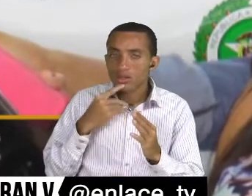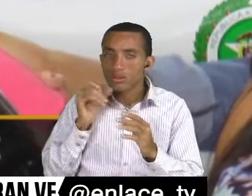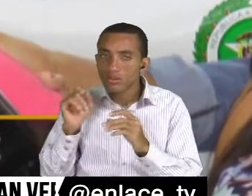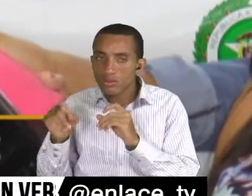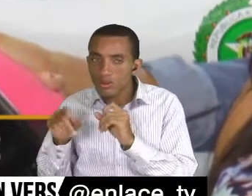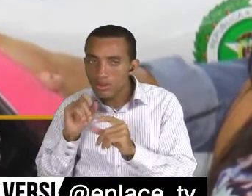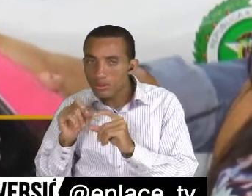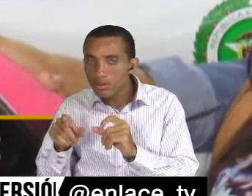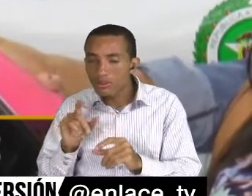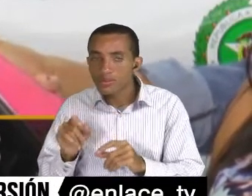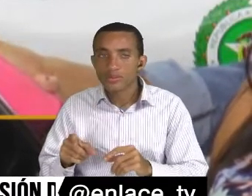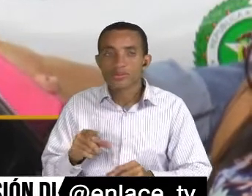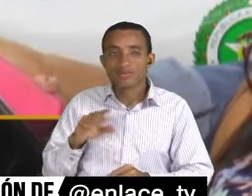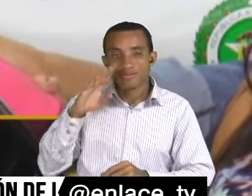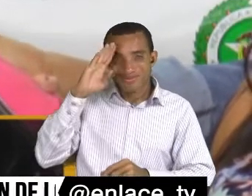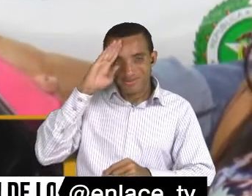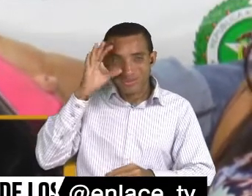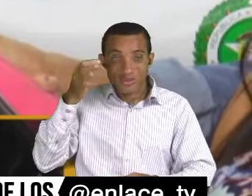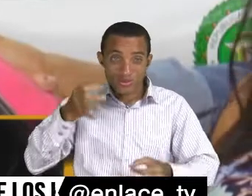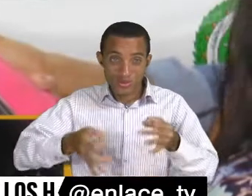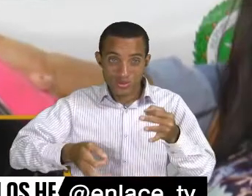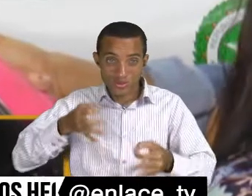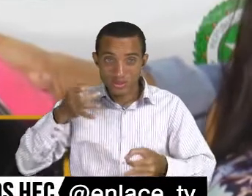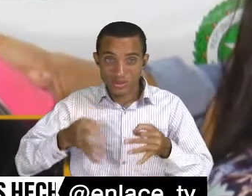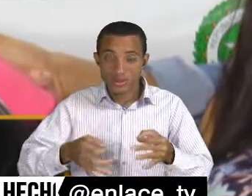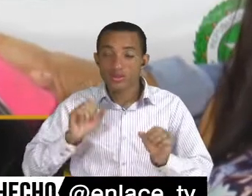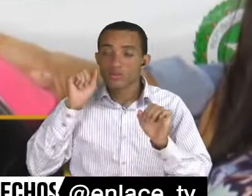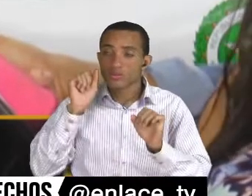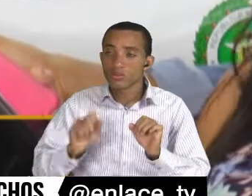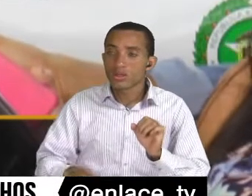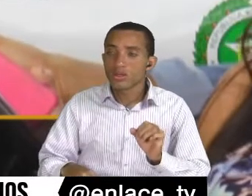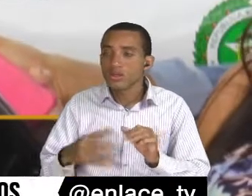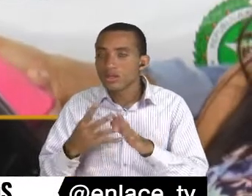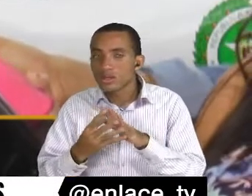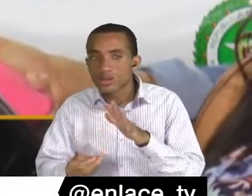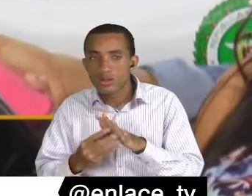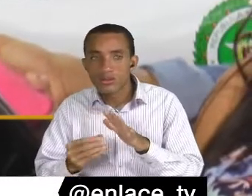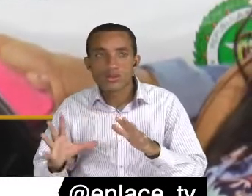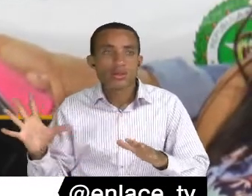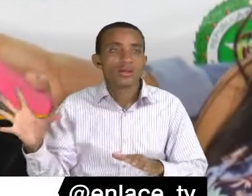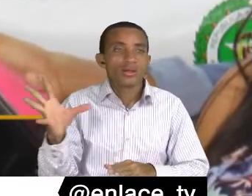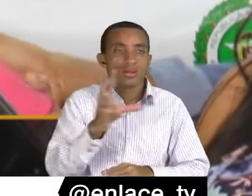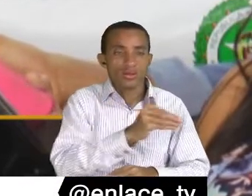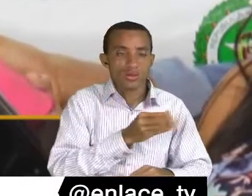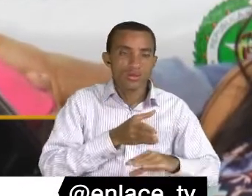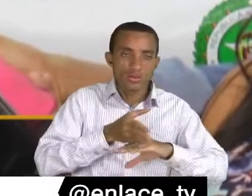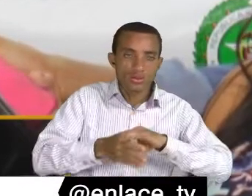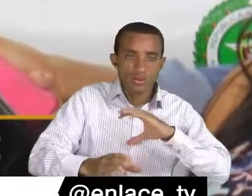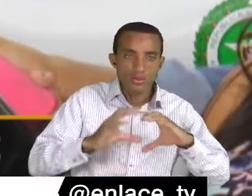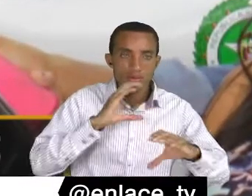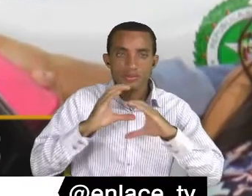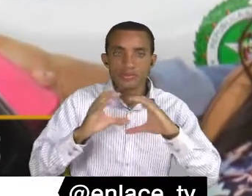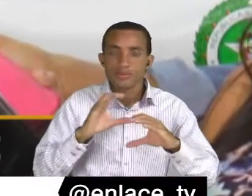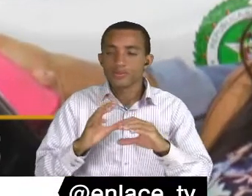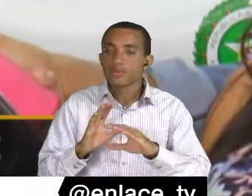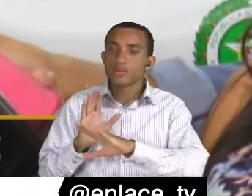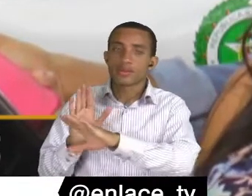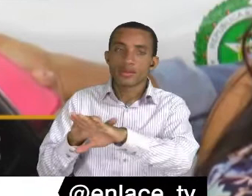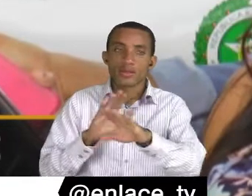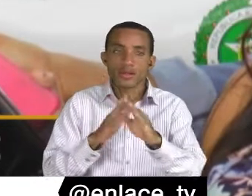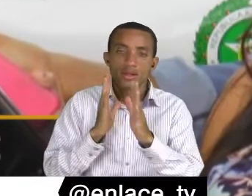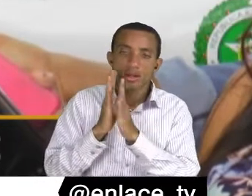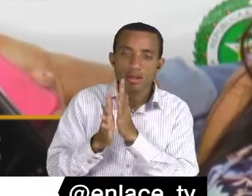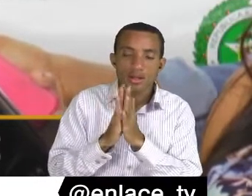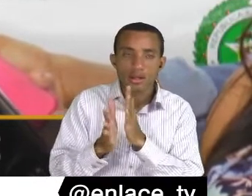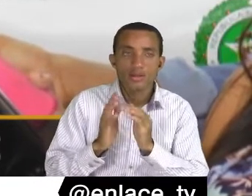por policía judicial y muy seguramente pues solicitaremos copia a los medios de comunicación de la información que esta persona nos está suministrando porque es de